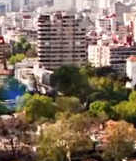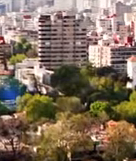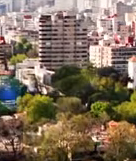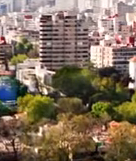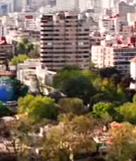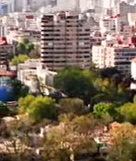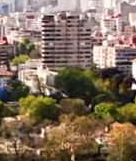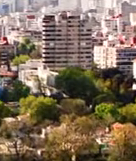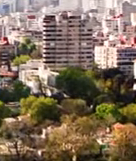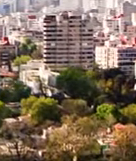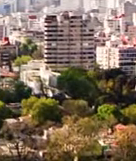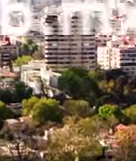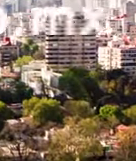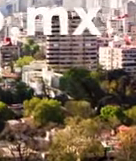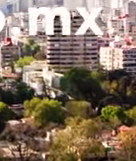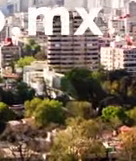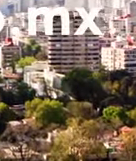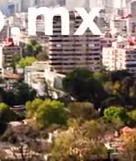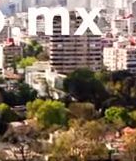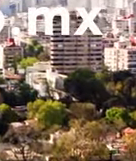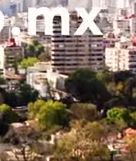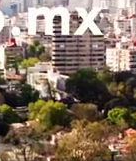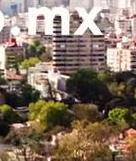Para mayor información, visita